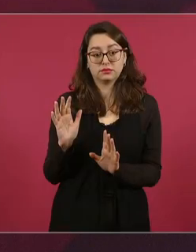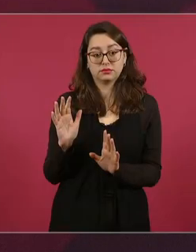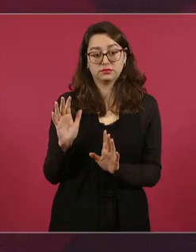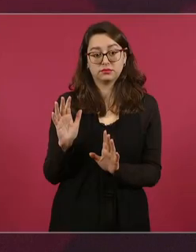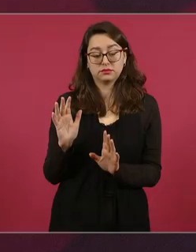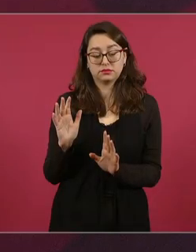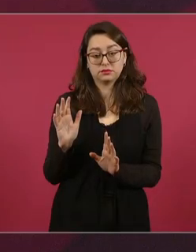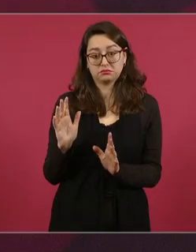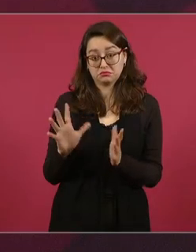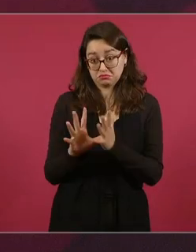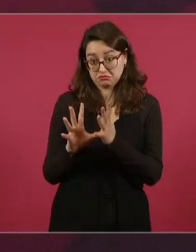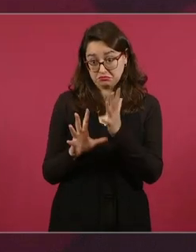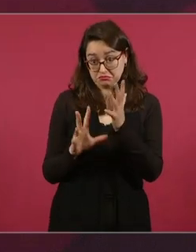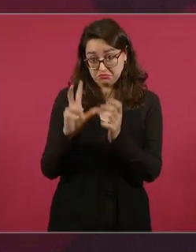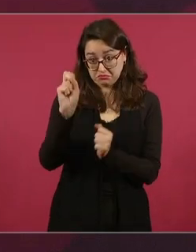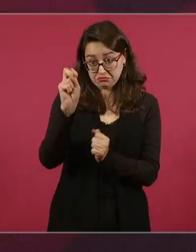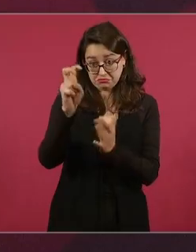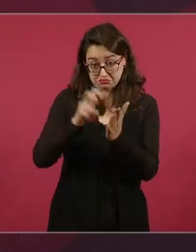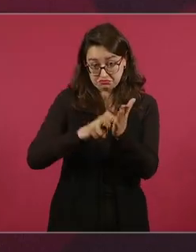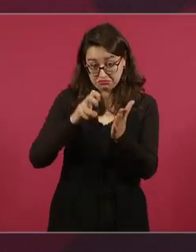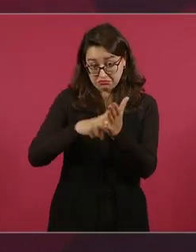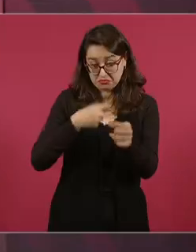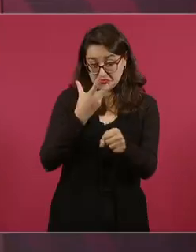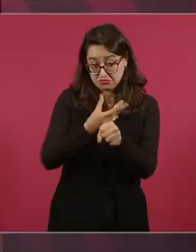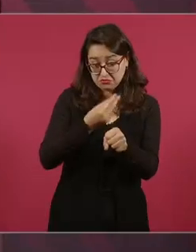reformar la Constitución, necesita